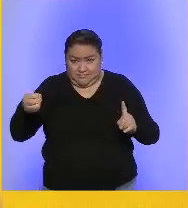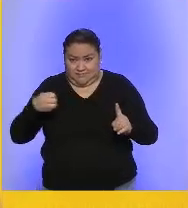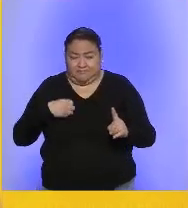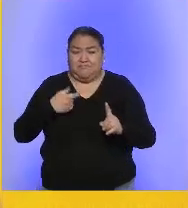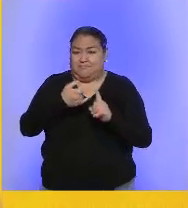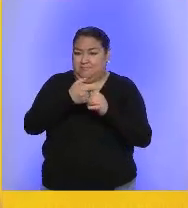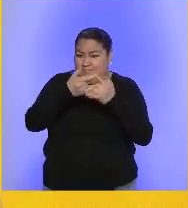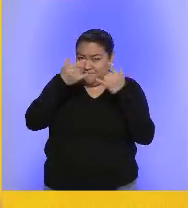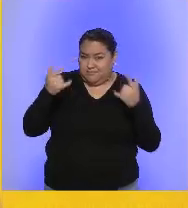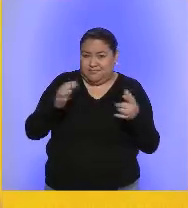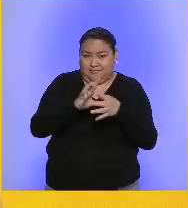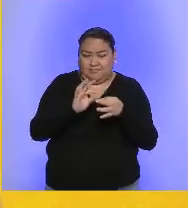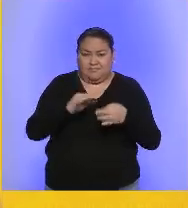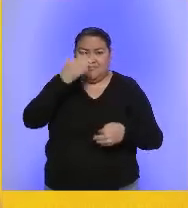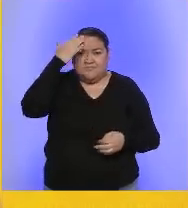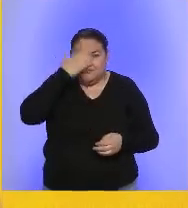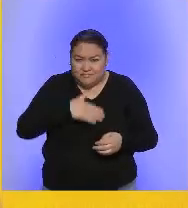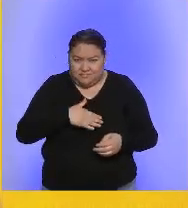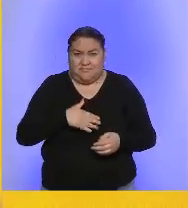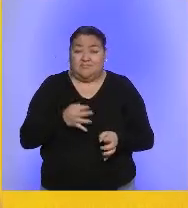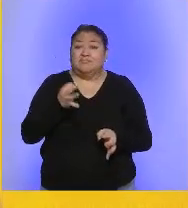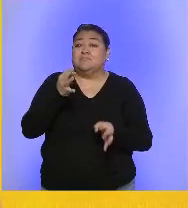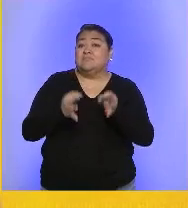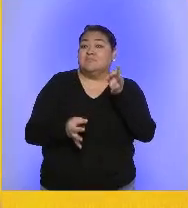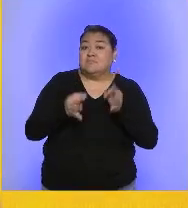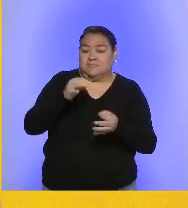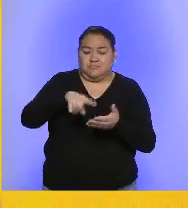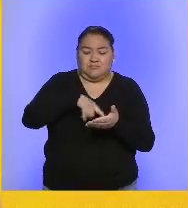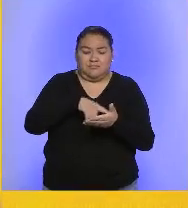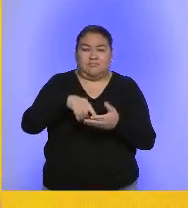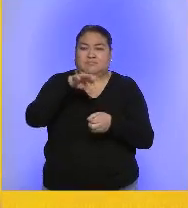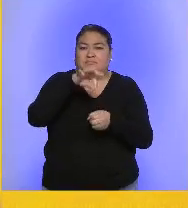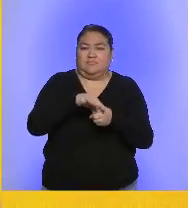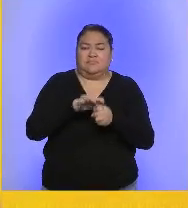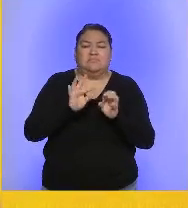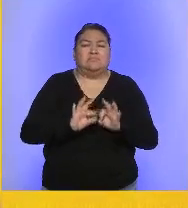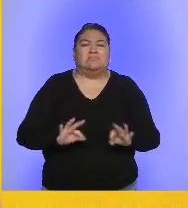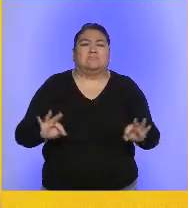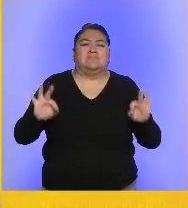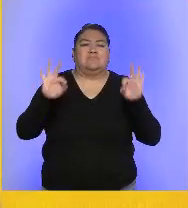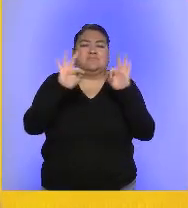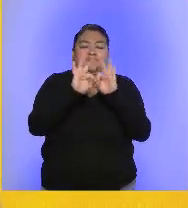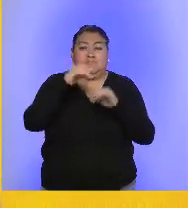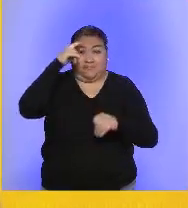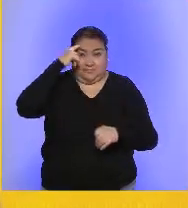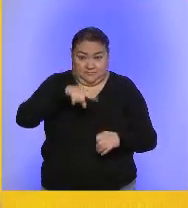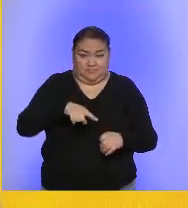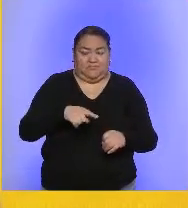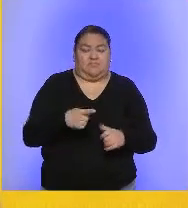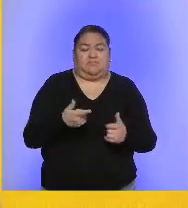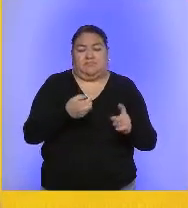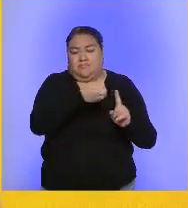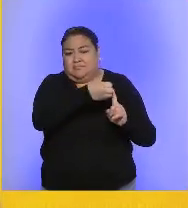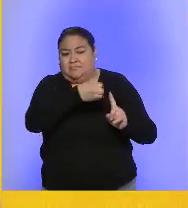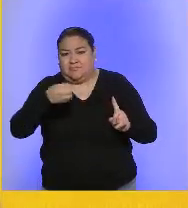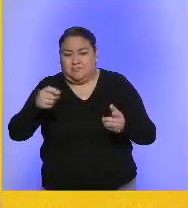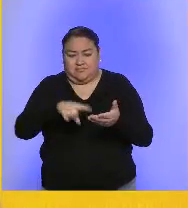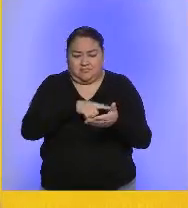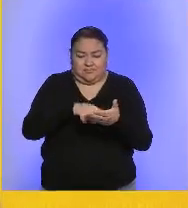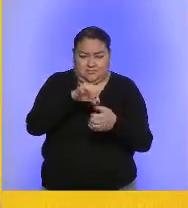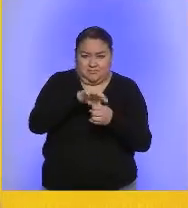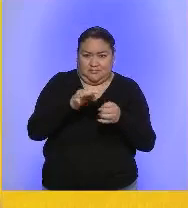papel protagónico en la consolidación del Estado democrático del derecho, no solo juzgando la